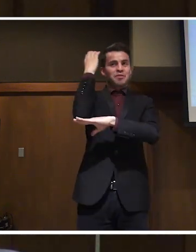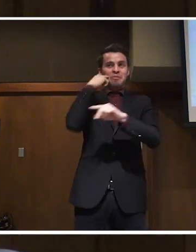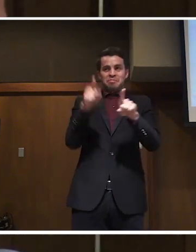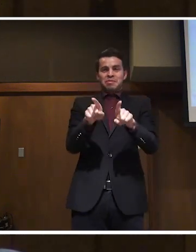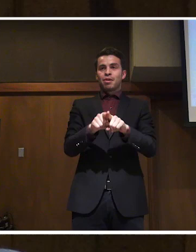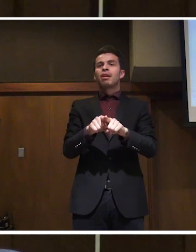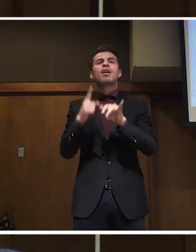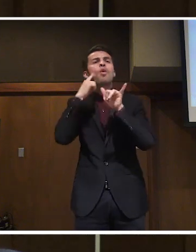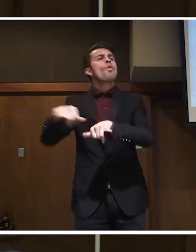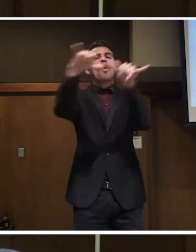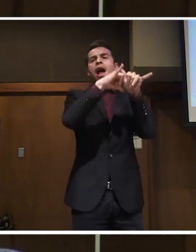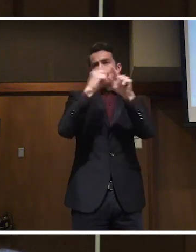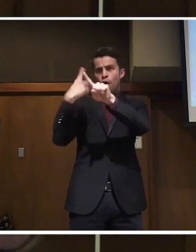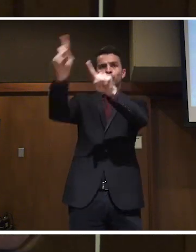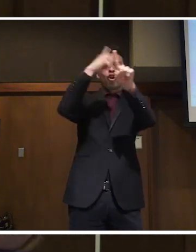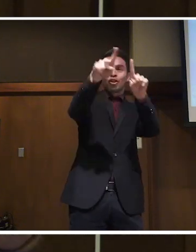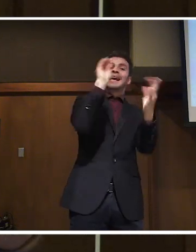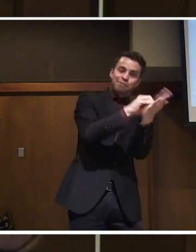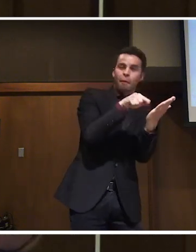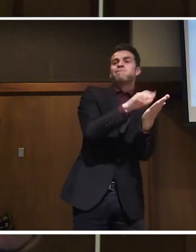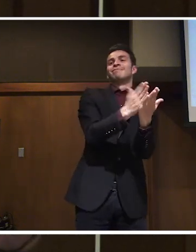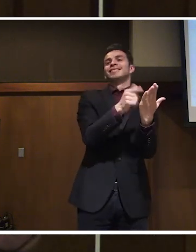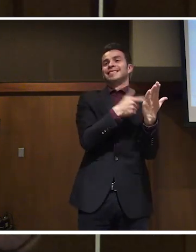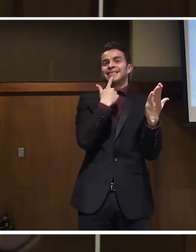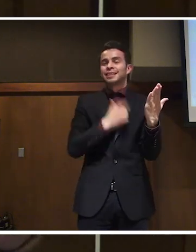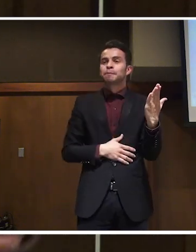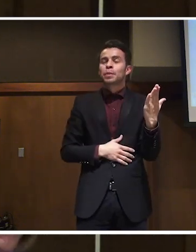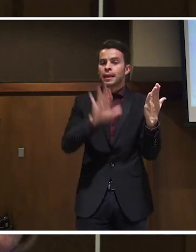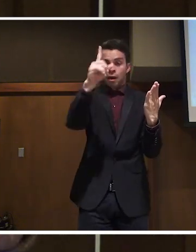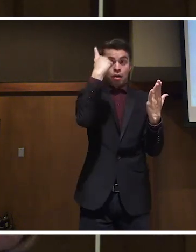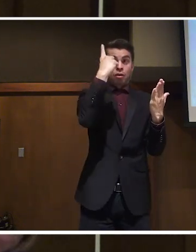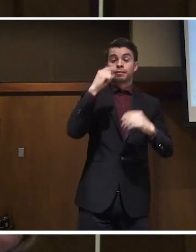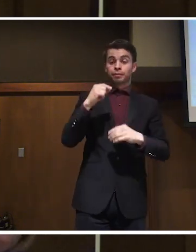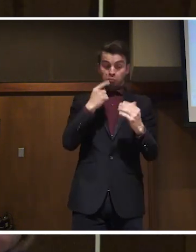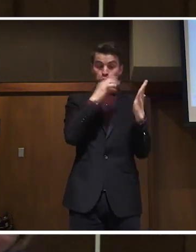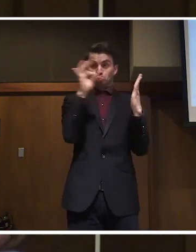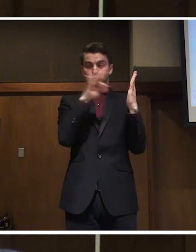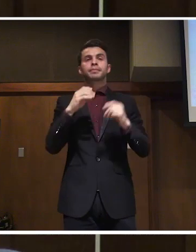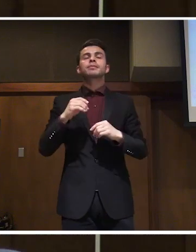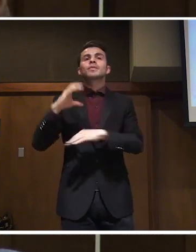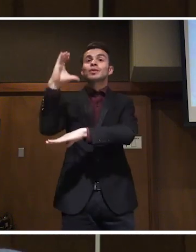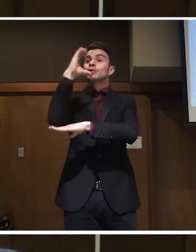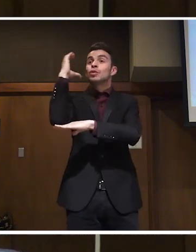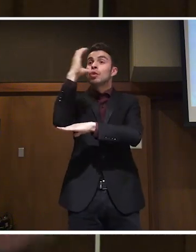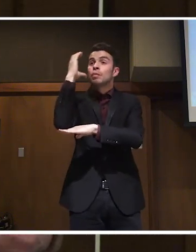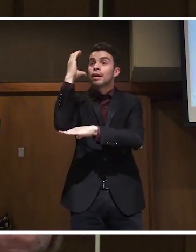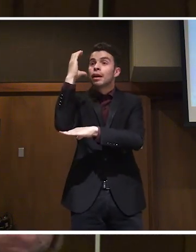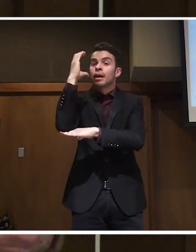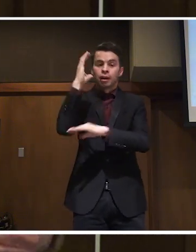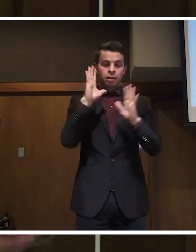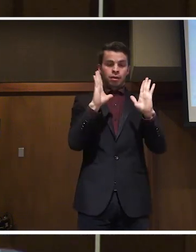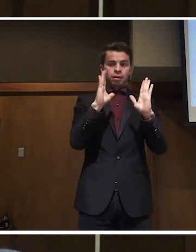eso que los trato de contar en el libro. Uno es que Colombia es un país marcado desde antes de la llegada